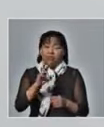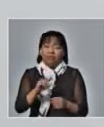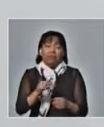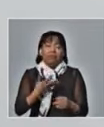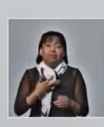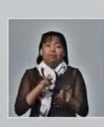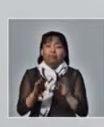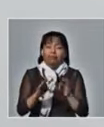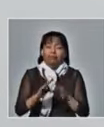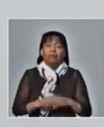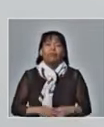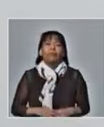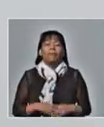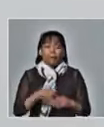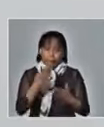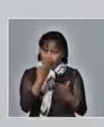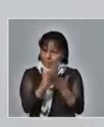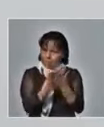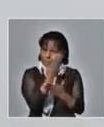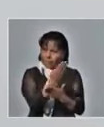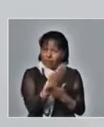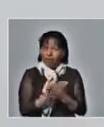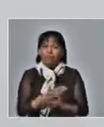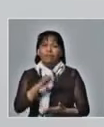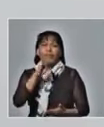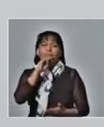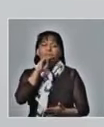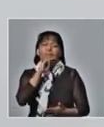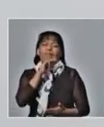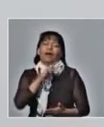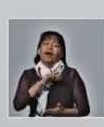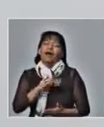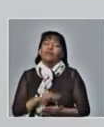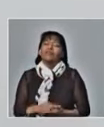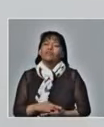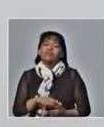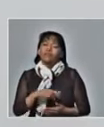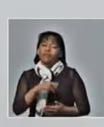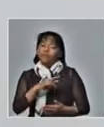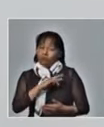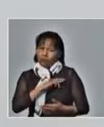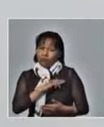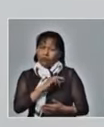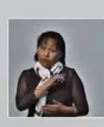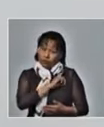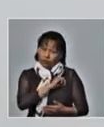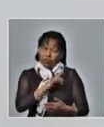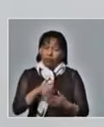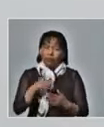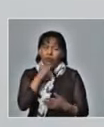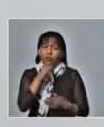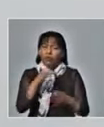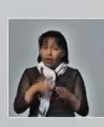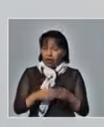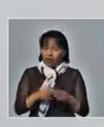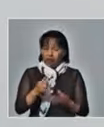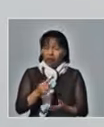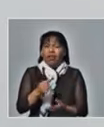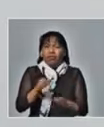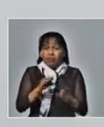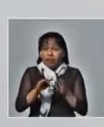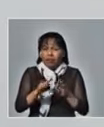vamos a tener propuestas para las madres solteras, una bolsa de trabajo exclusivamente para ellas y un programa